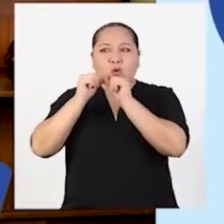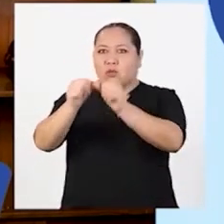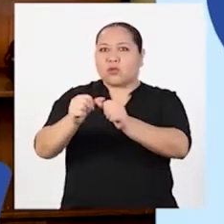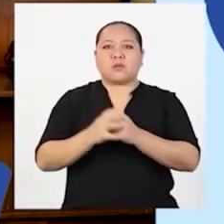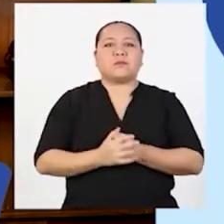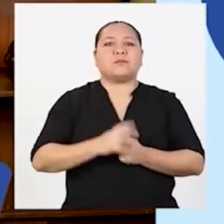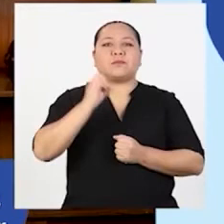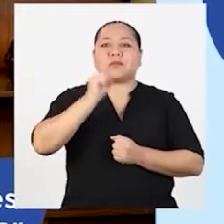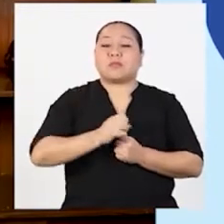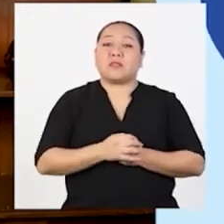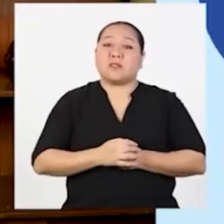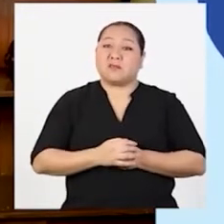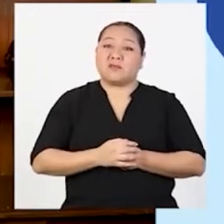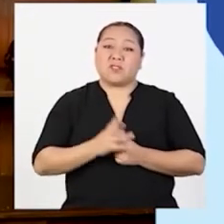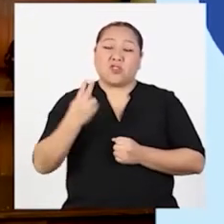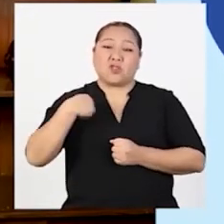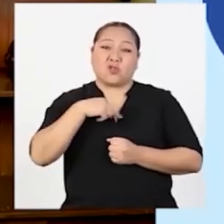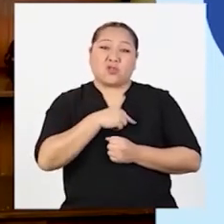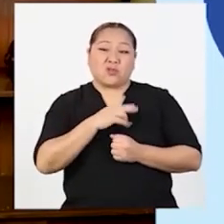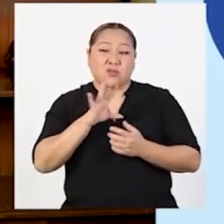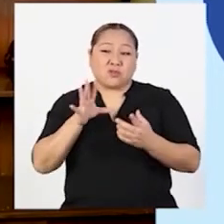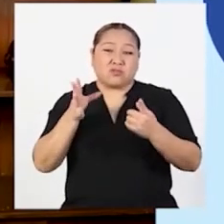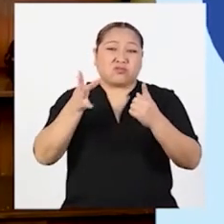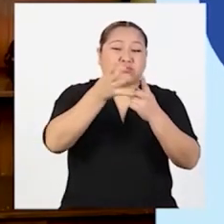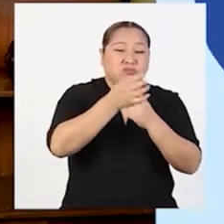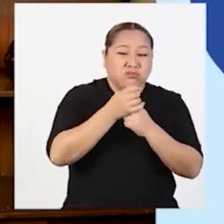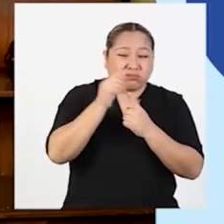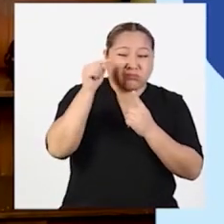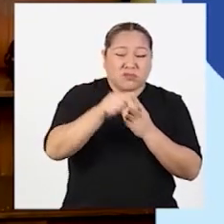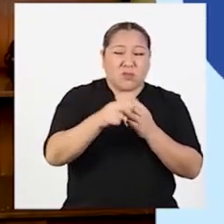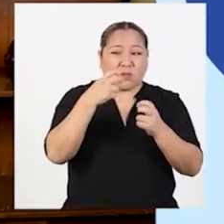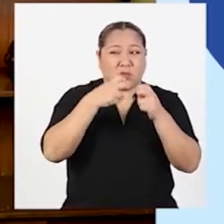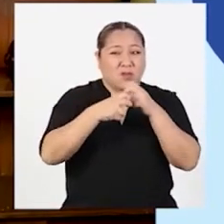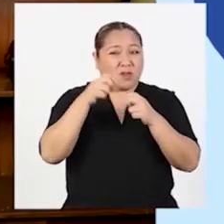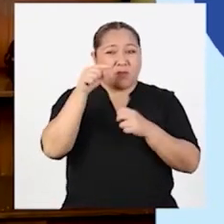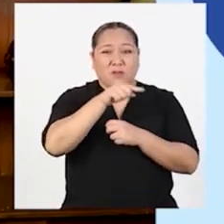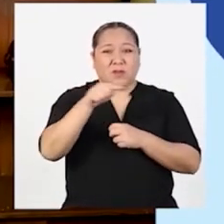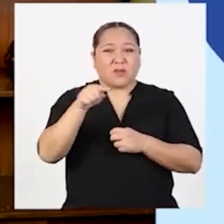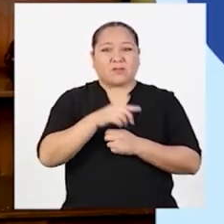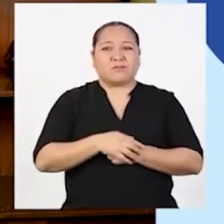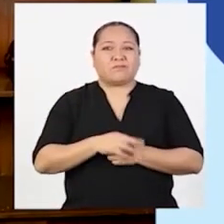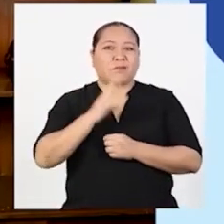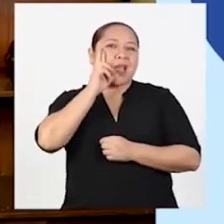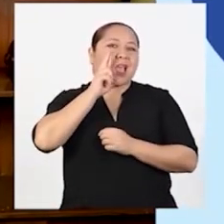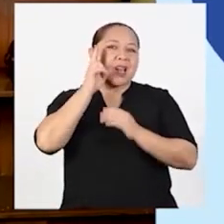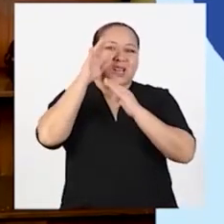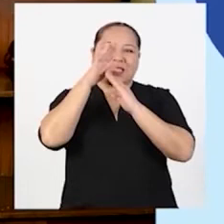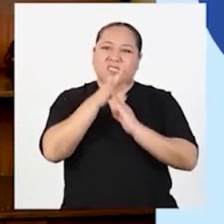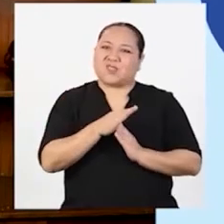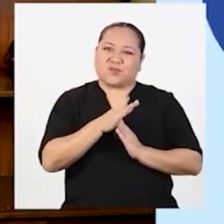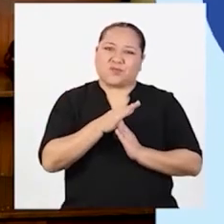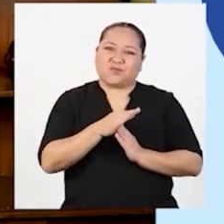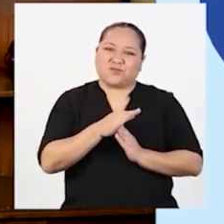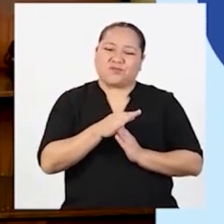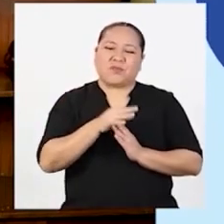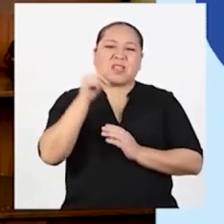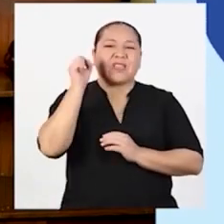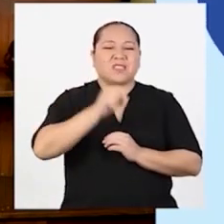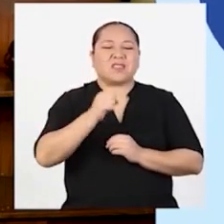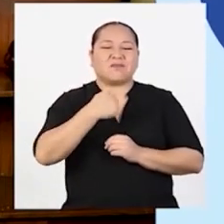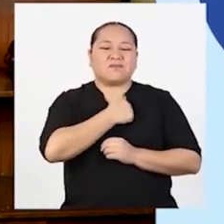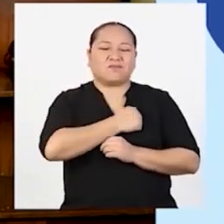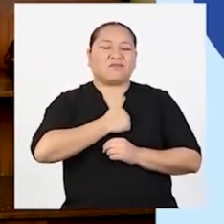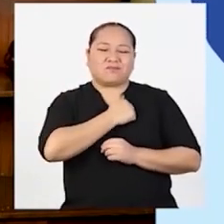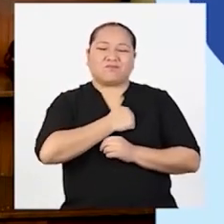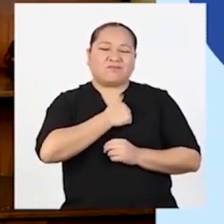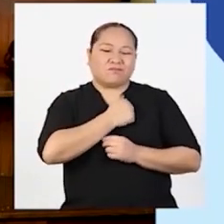legítima. Lamentablemente, a pesar de los avances en el pensamiento científico sobre la raza, el racismo y las